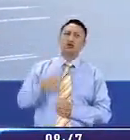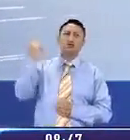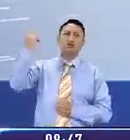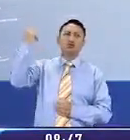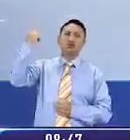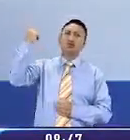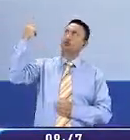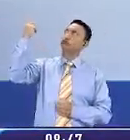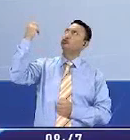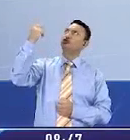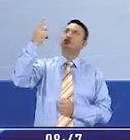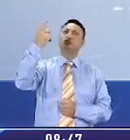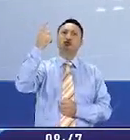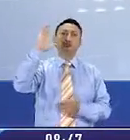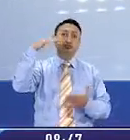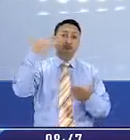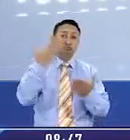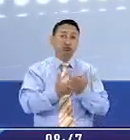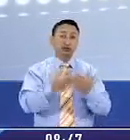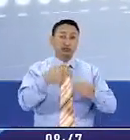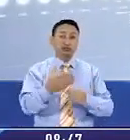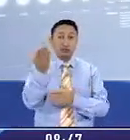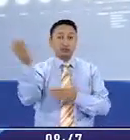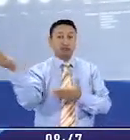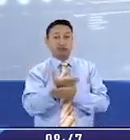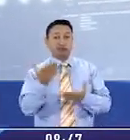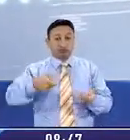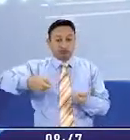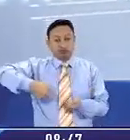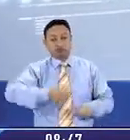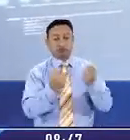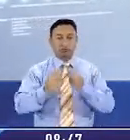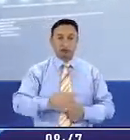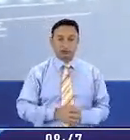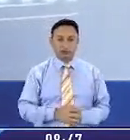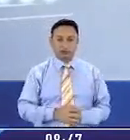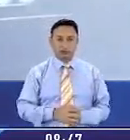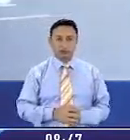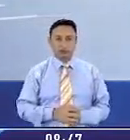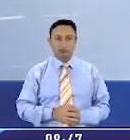estruendo. Avanzaron al lugar con machetes y palas.